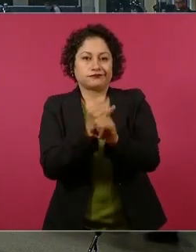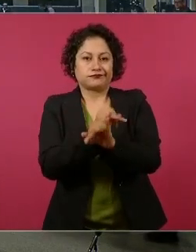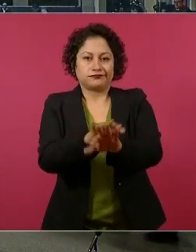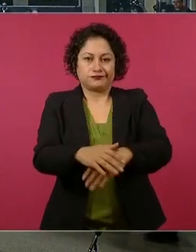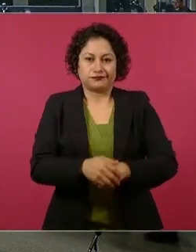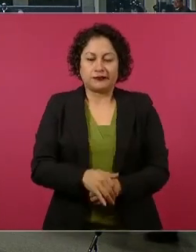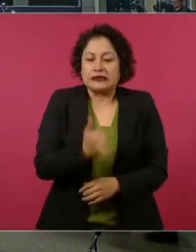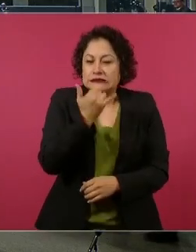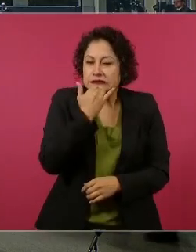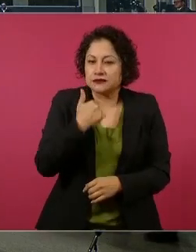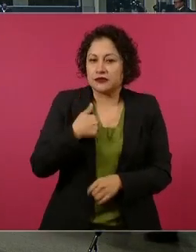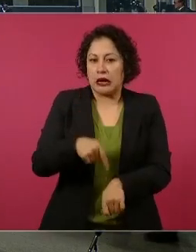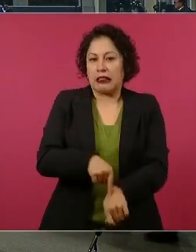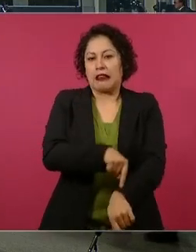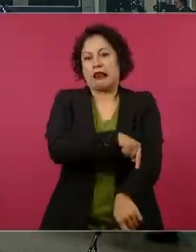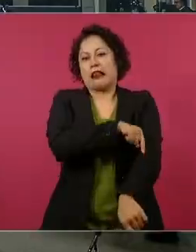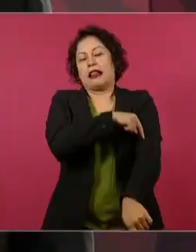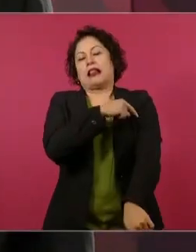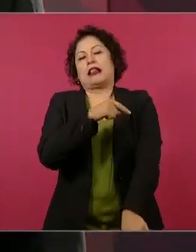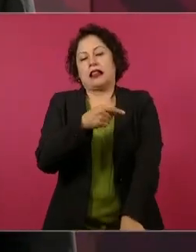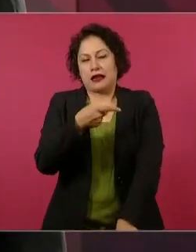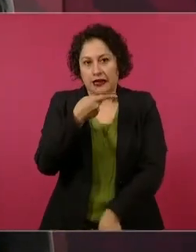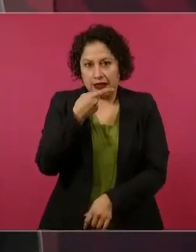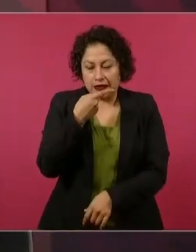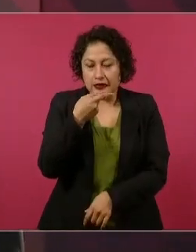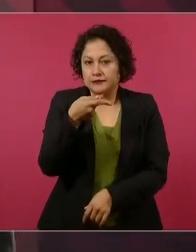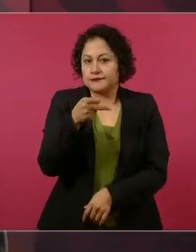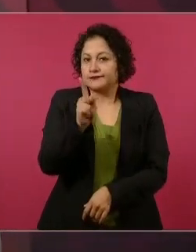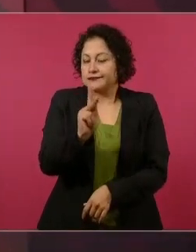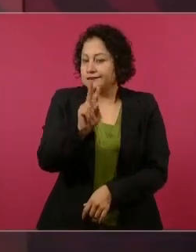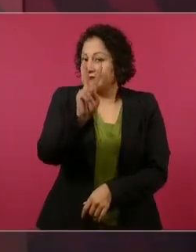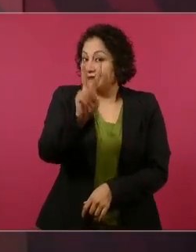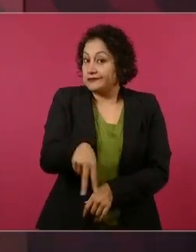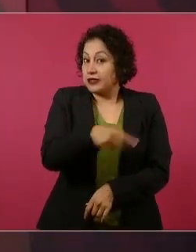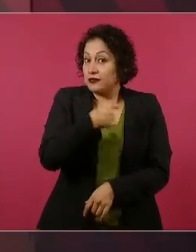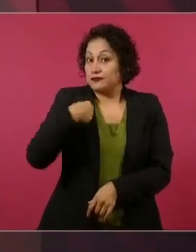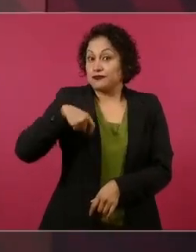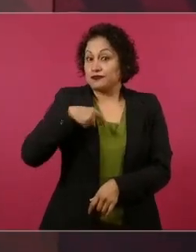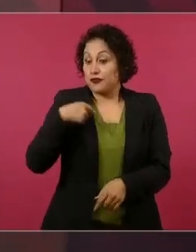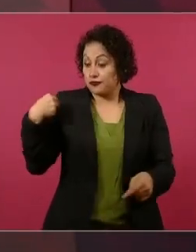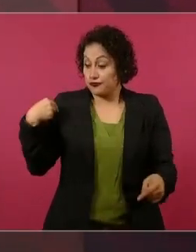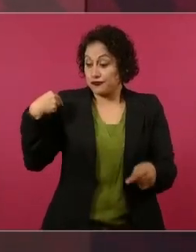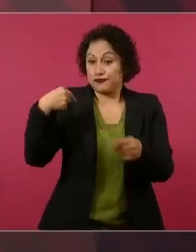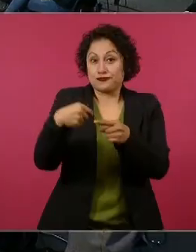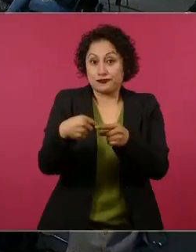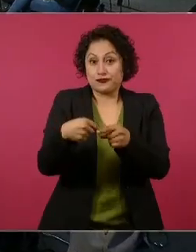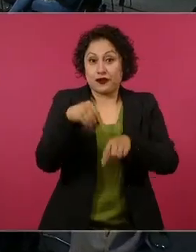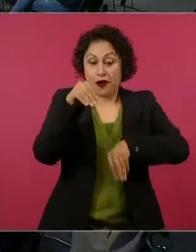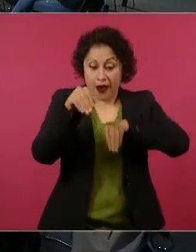también la suerte, porque en todo la suerte cuenta.